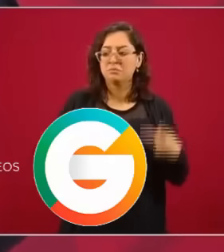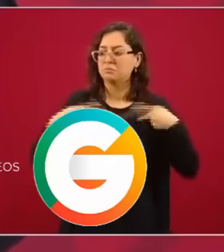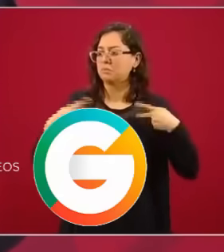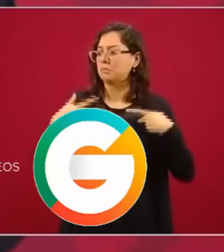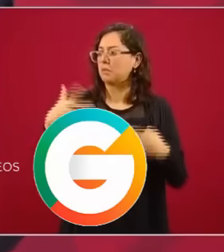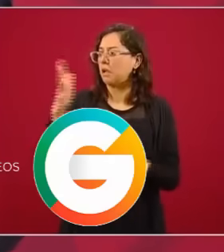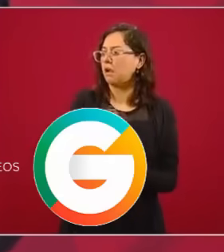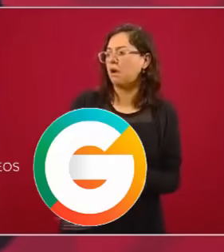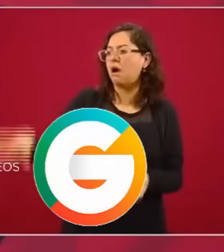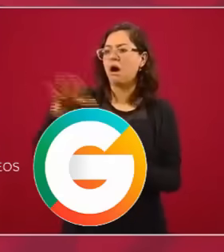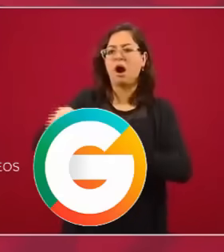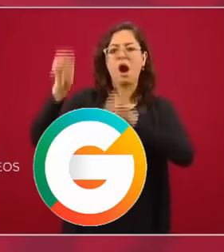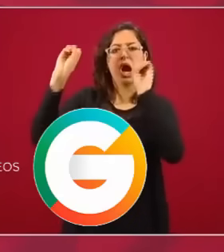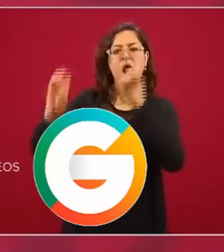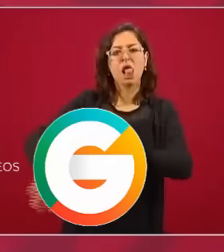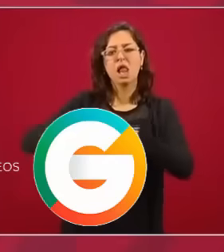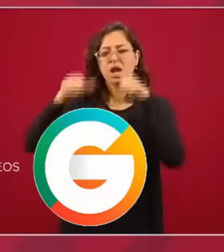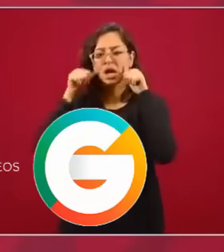Entonces, ¿qué hay que hacer?